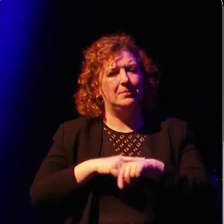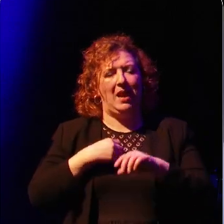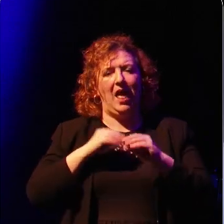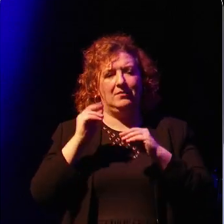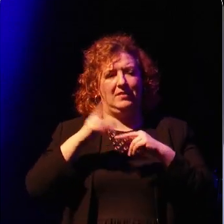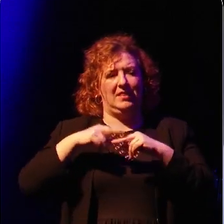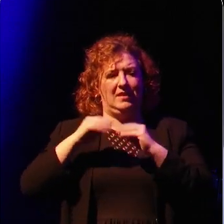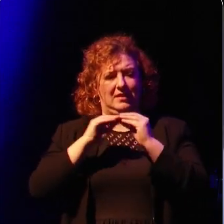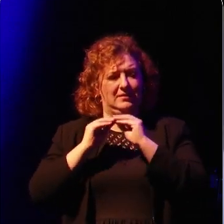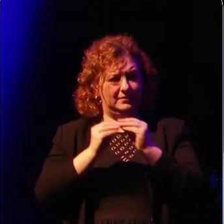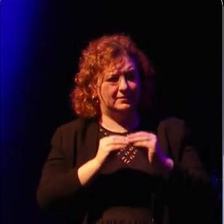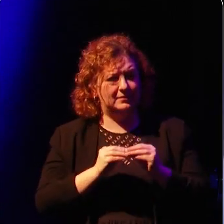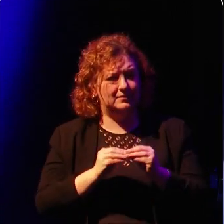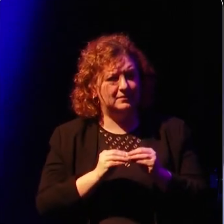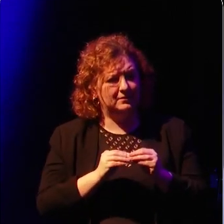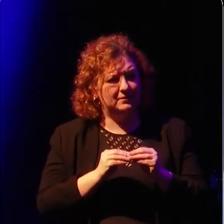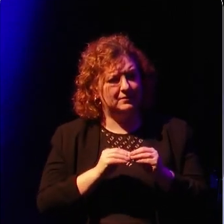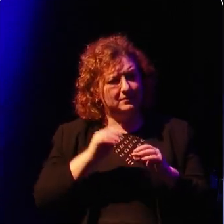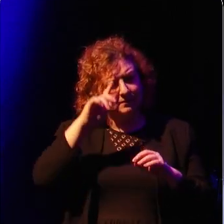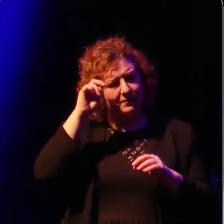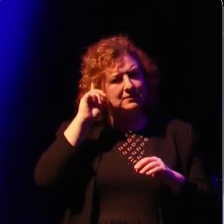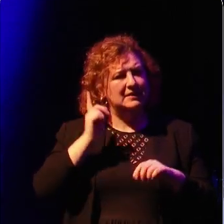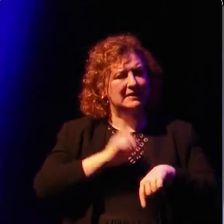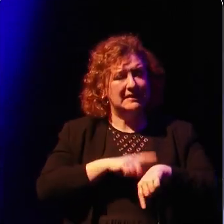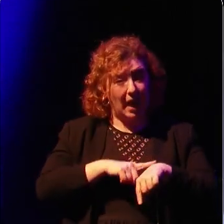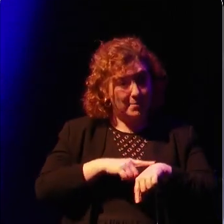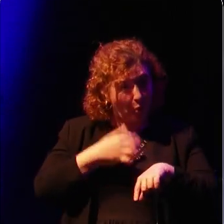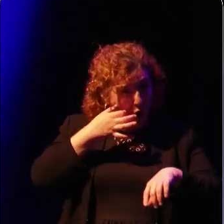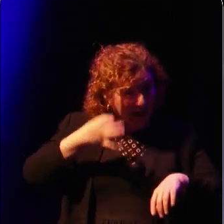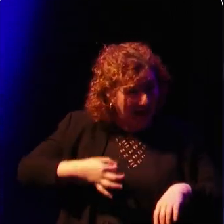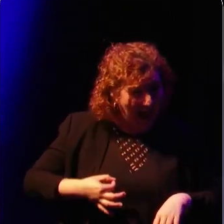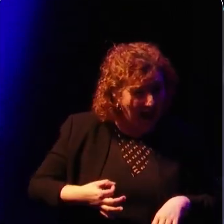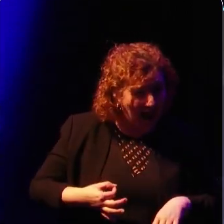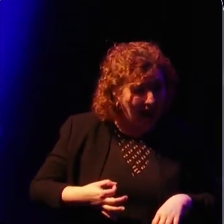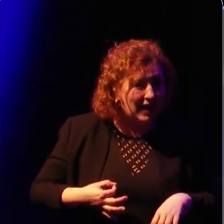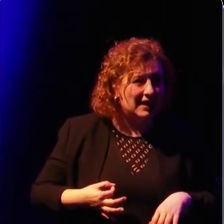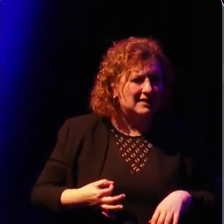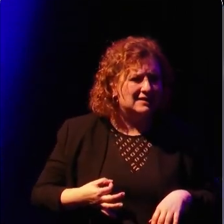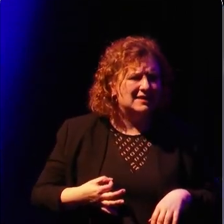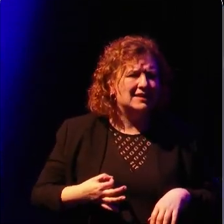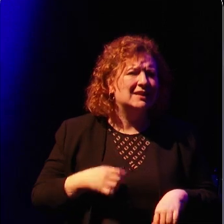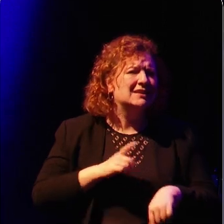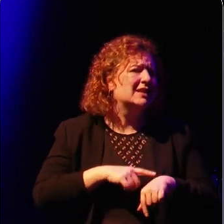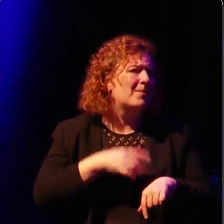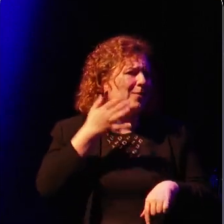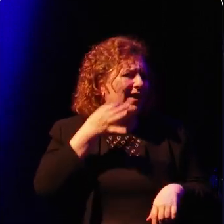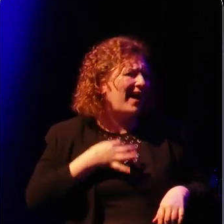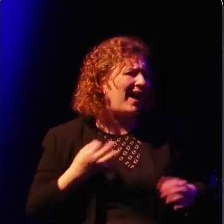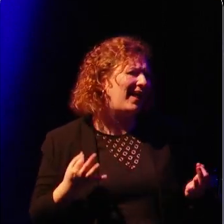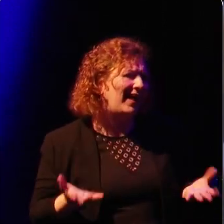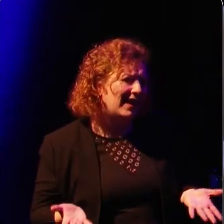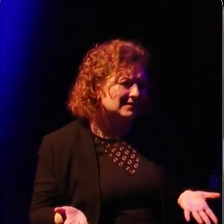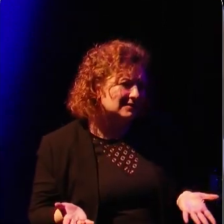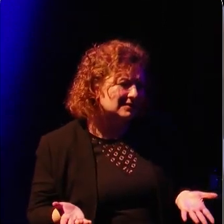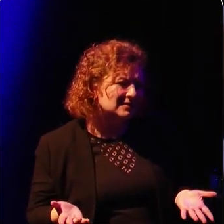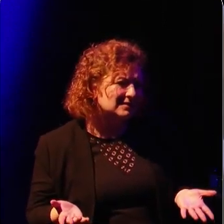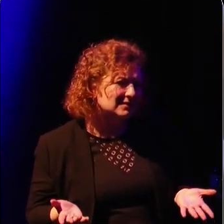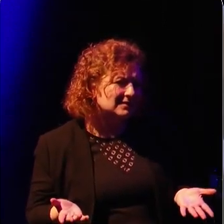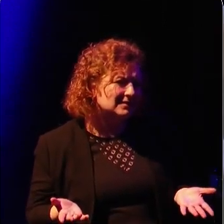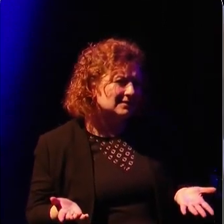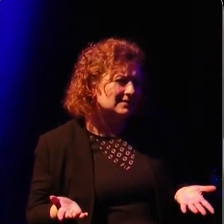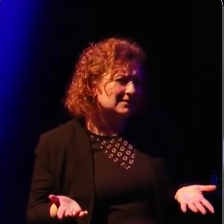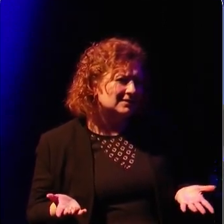pero en realidad has dicho tiempo real. ¿Qué es tiempo real? ¿Sabías